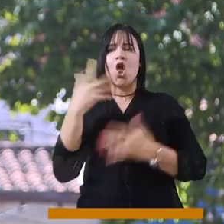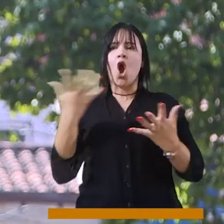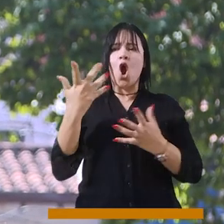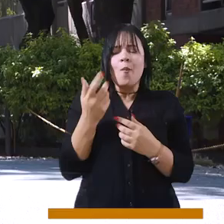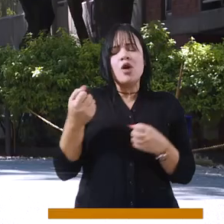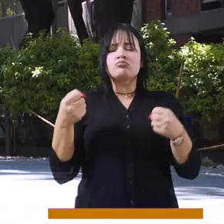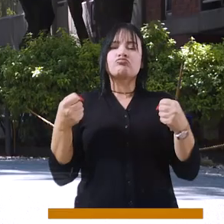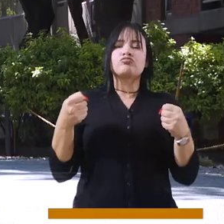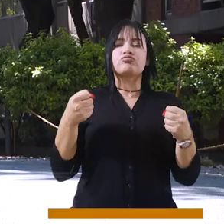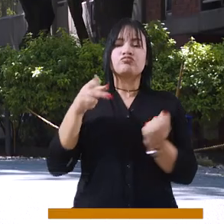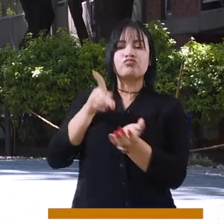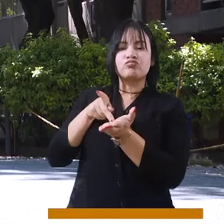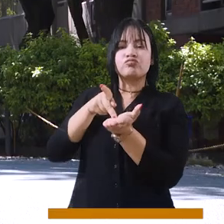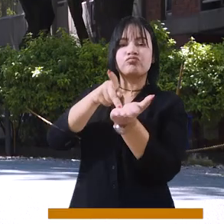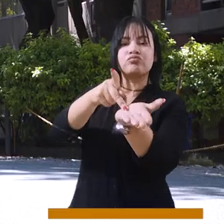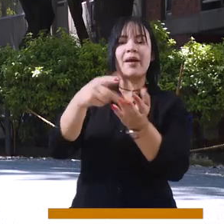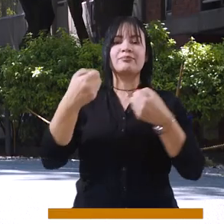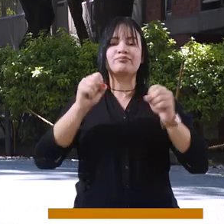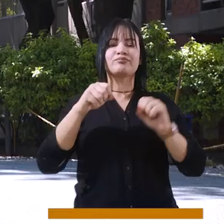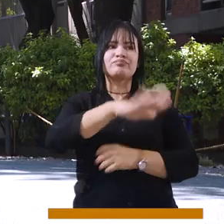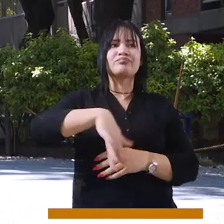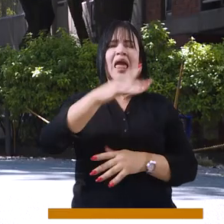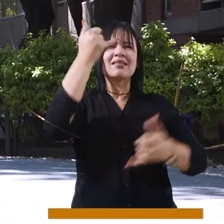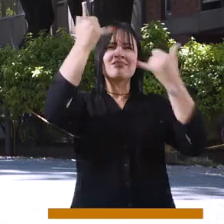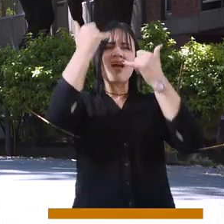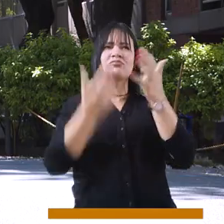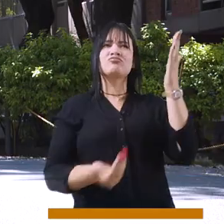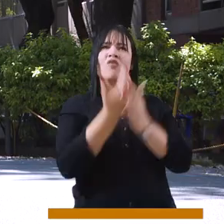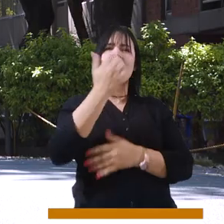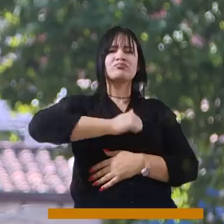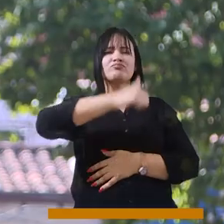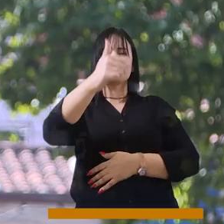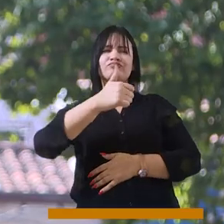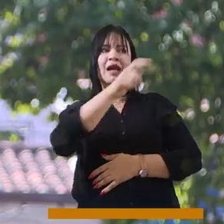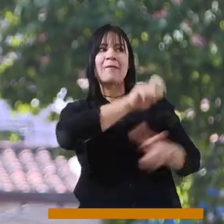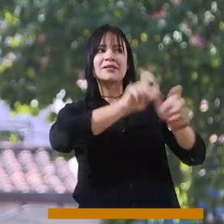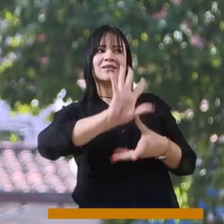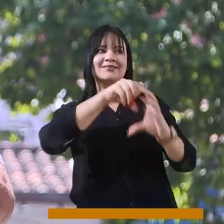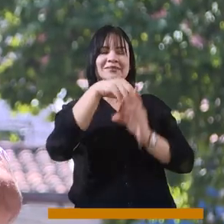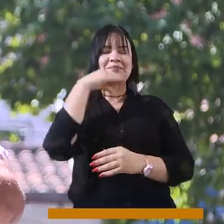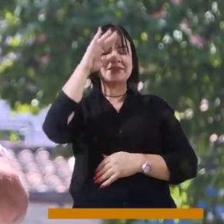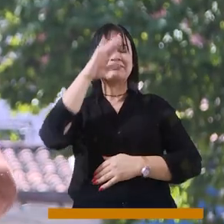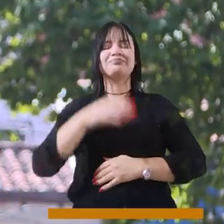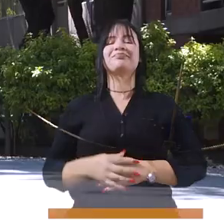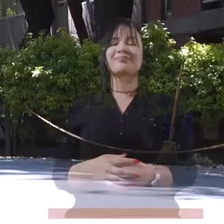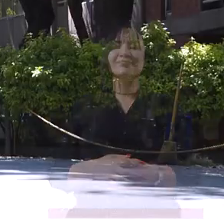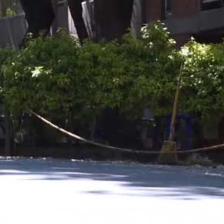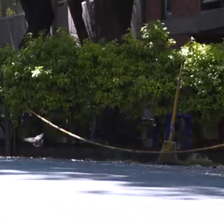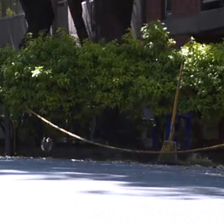micromovilidad seguimos en pie trayendo nuevas alternativas de movilidad a la ciudadanía de Medellín